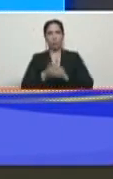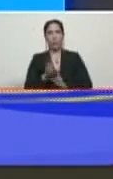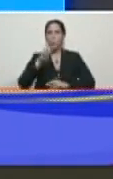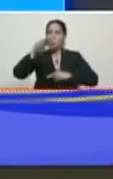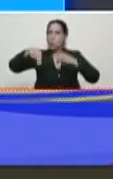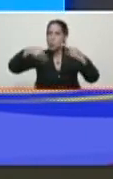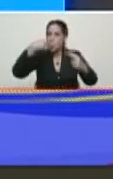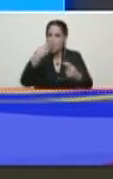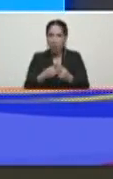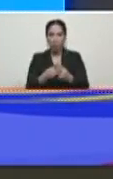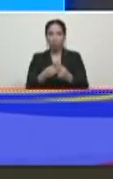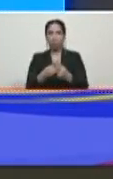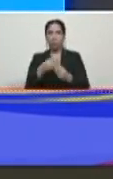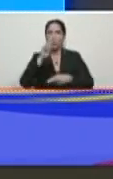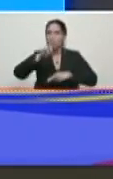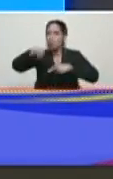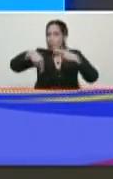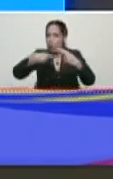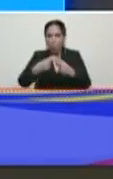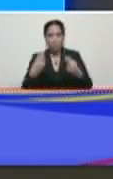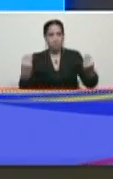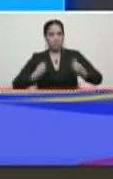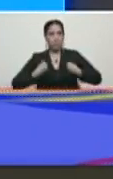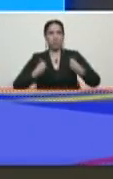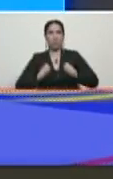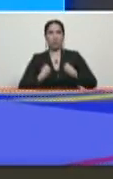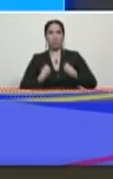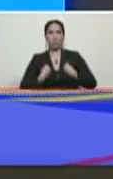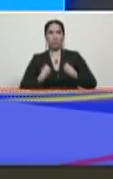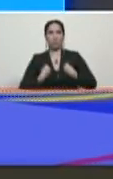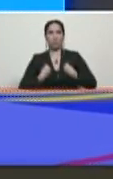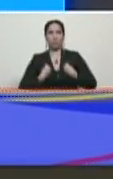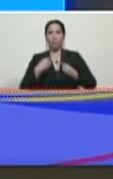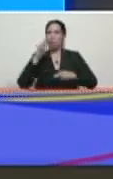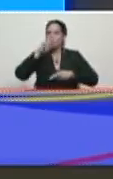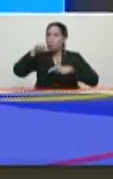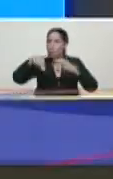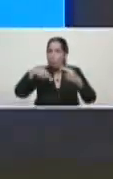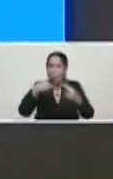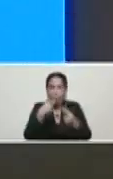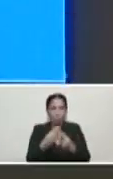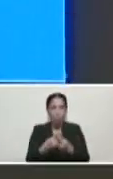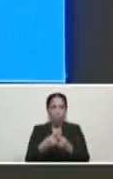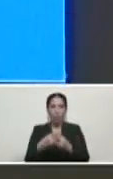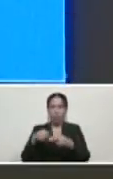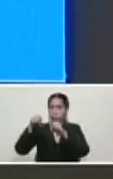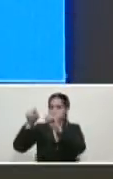jamás, jamás en la vida, nunca podría ser un dictador.